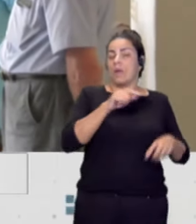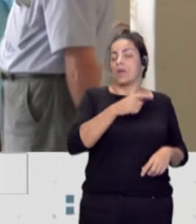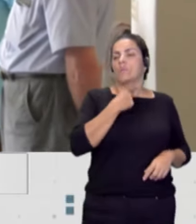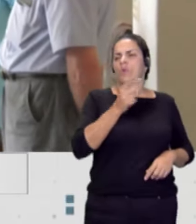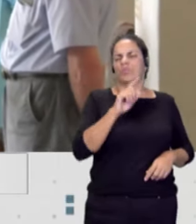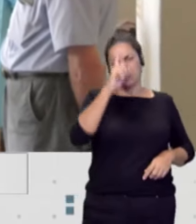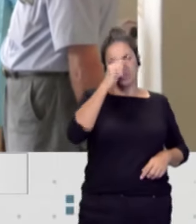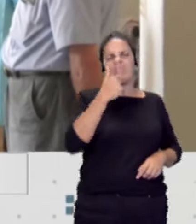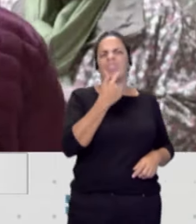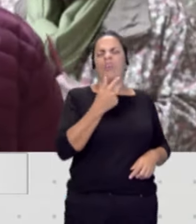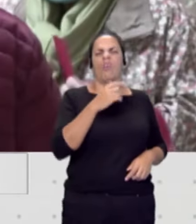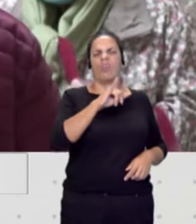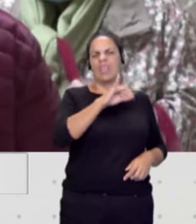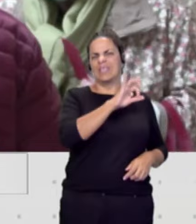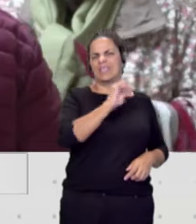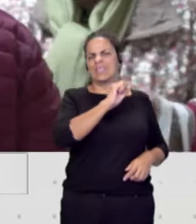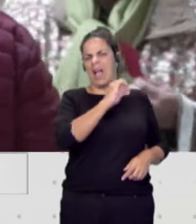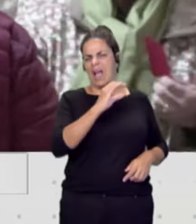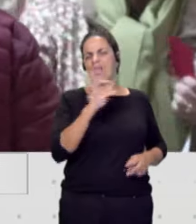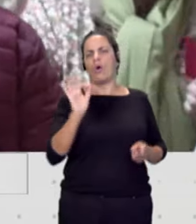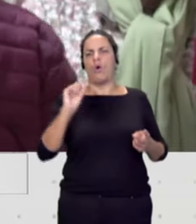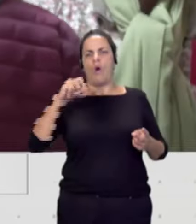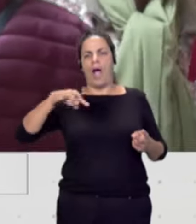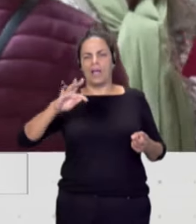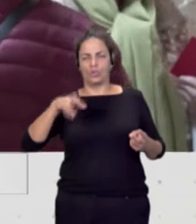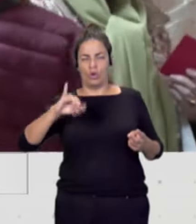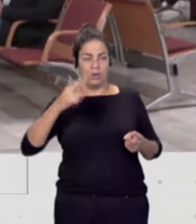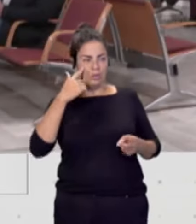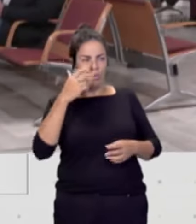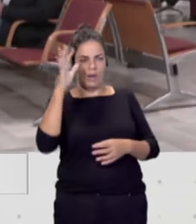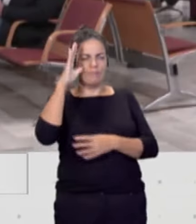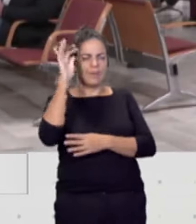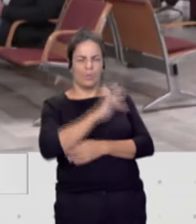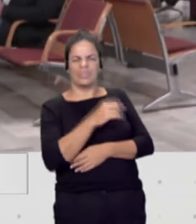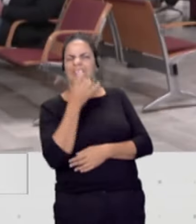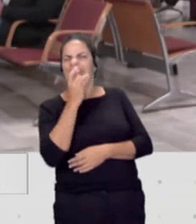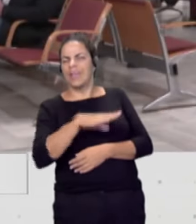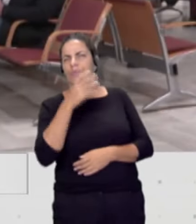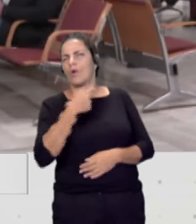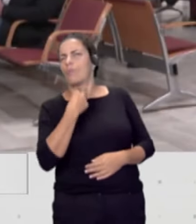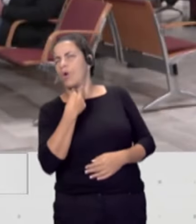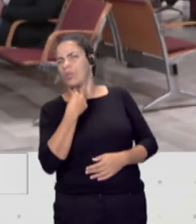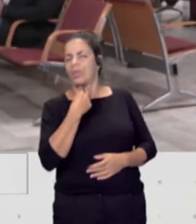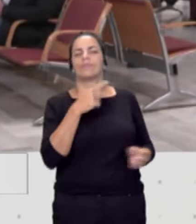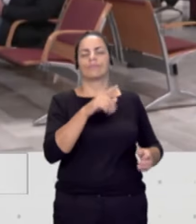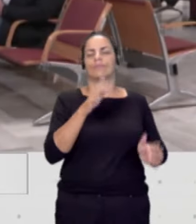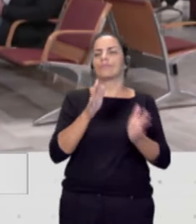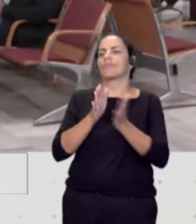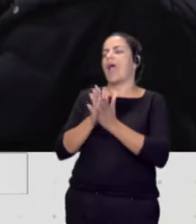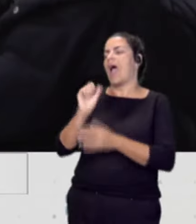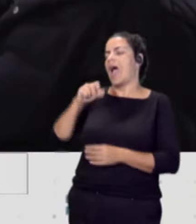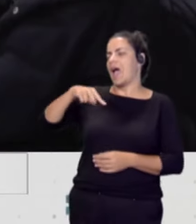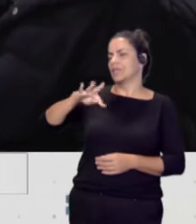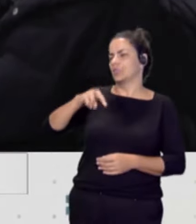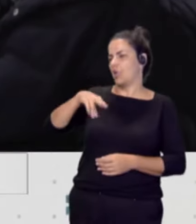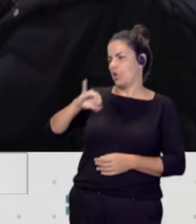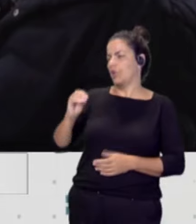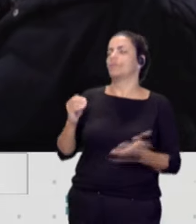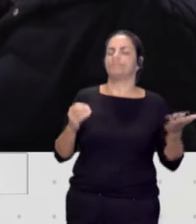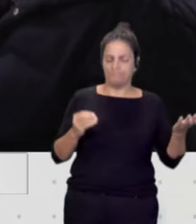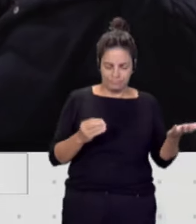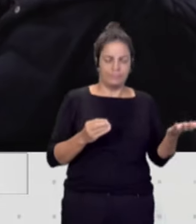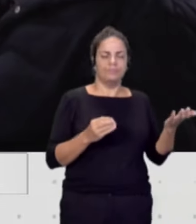Tacoronte o Antonio Cárdenas el que hacía el reportaje por La Voz, hay una cosa que Antonio Cárdenas. Antonio Cárdenas. Entonces, hay una cosa que está